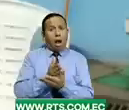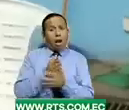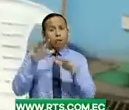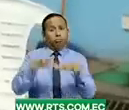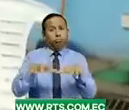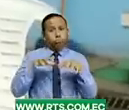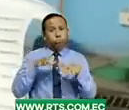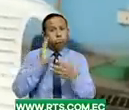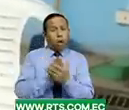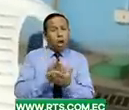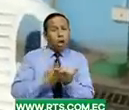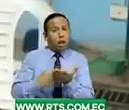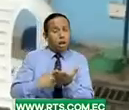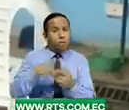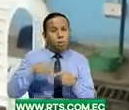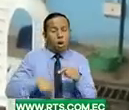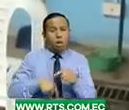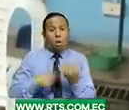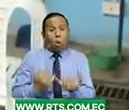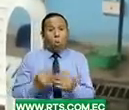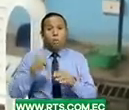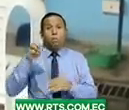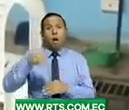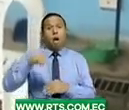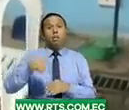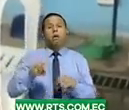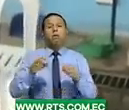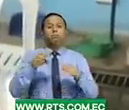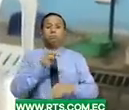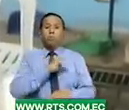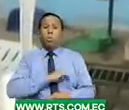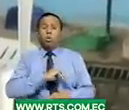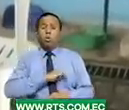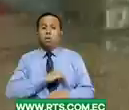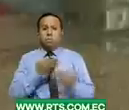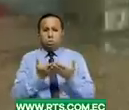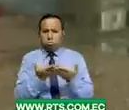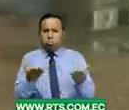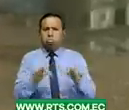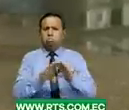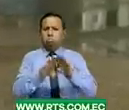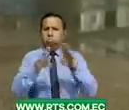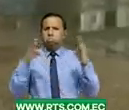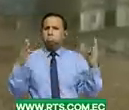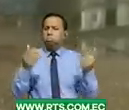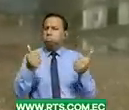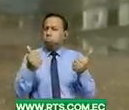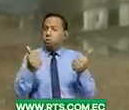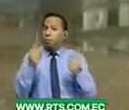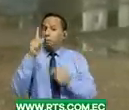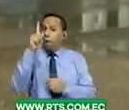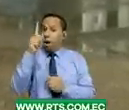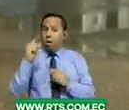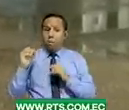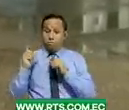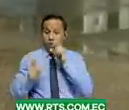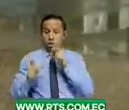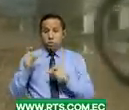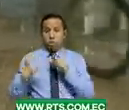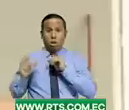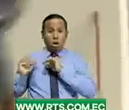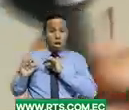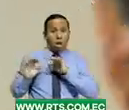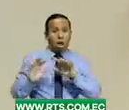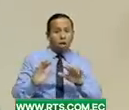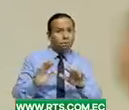Consejo, este martes las puertas del Palacio Municipal lucían abiertas, pero con poca asistencia de